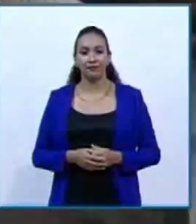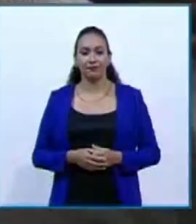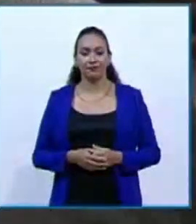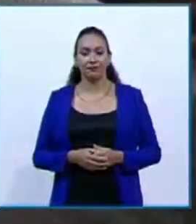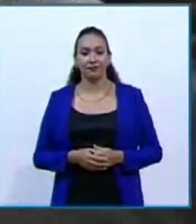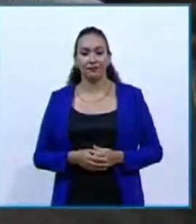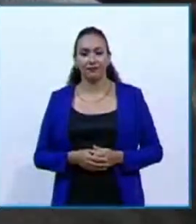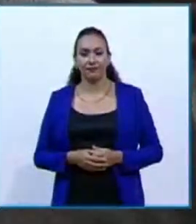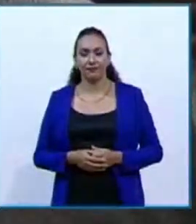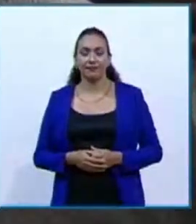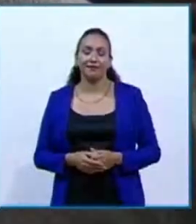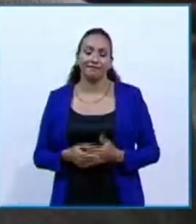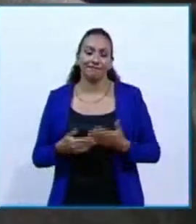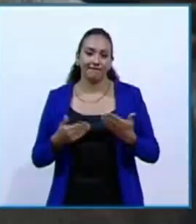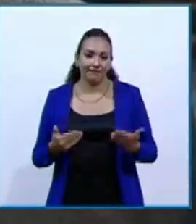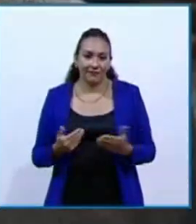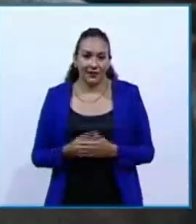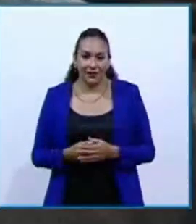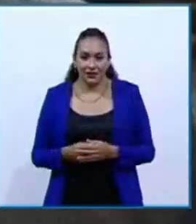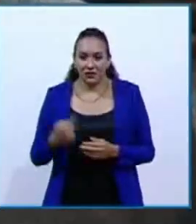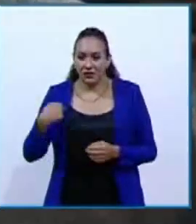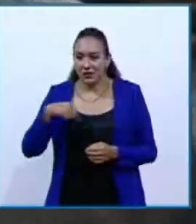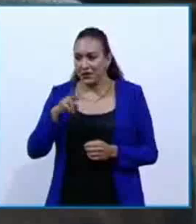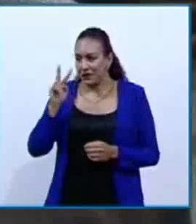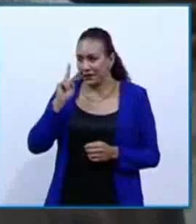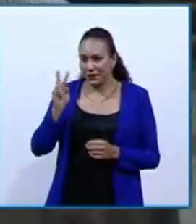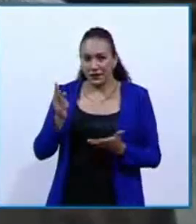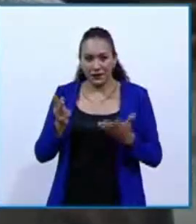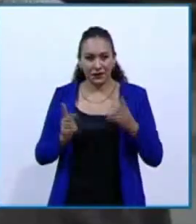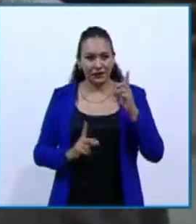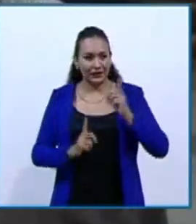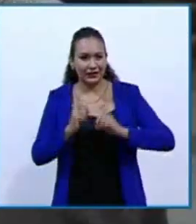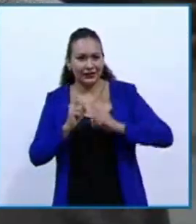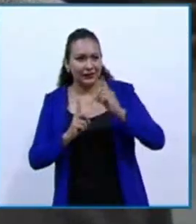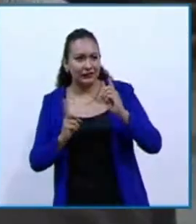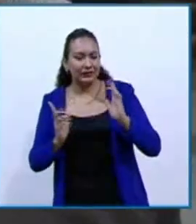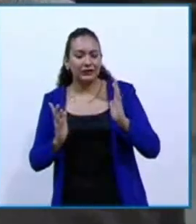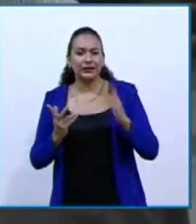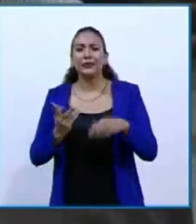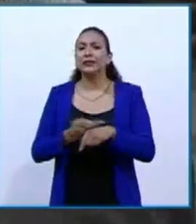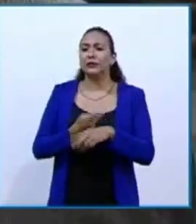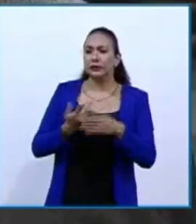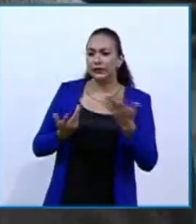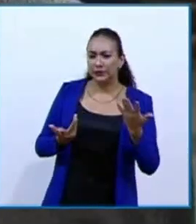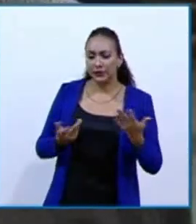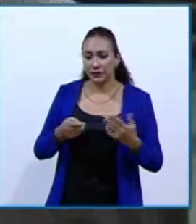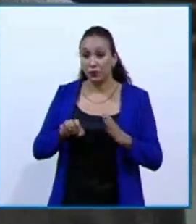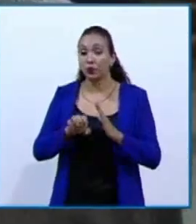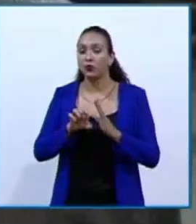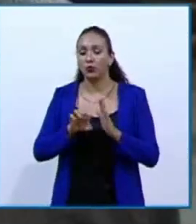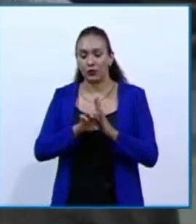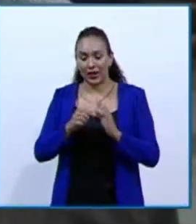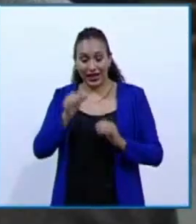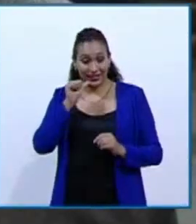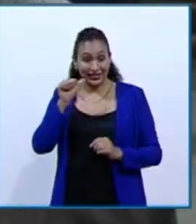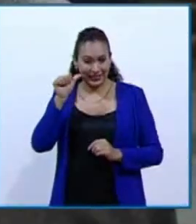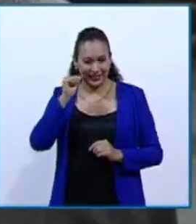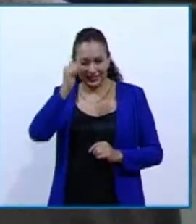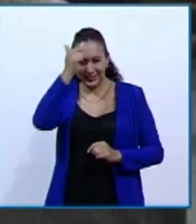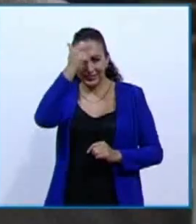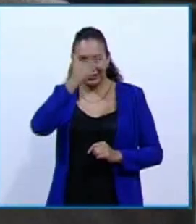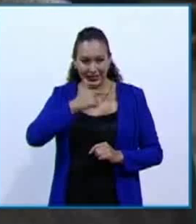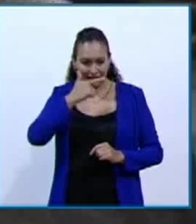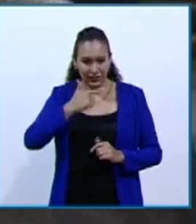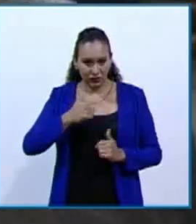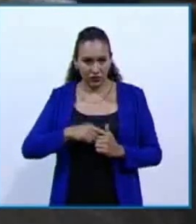Pues es una situación de sorpresa y de incertidumbre, porque ayer en la noche me hicieron llegar el